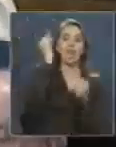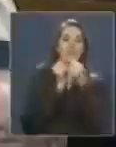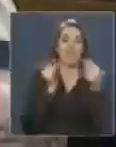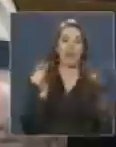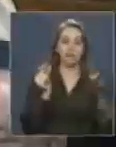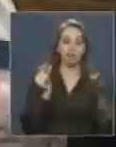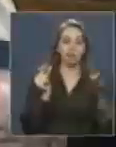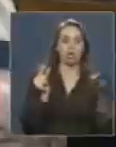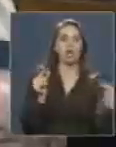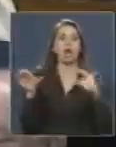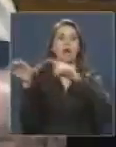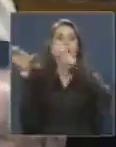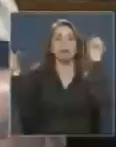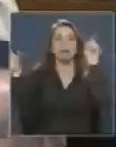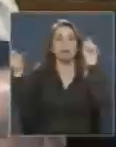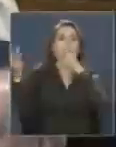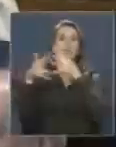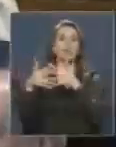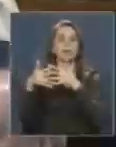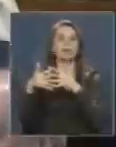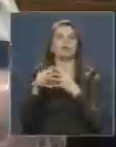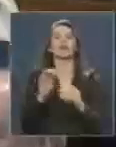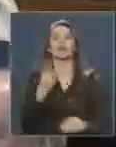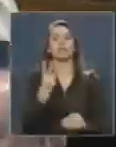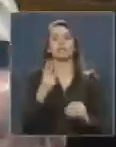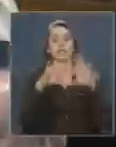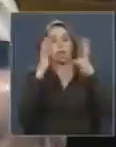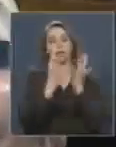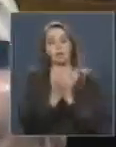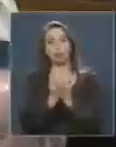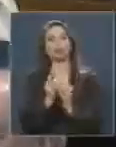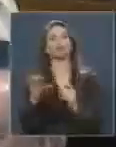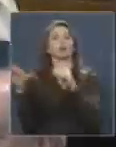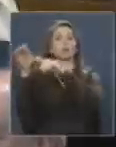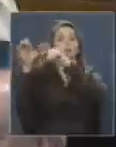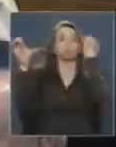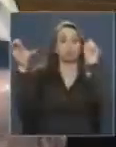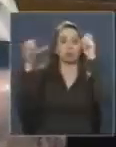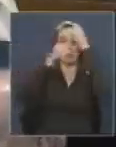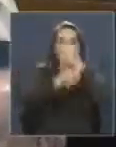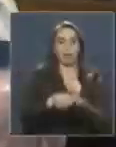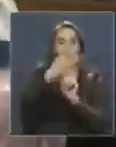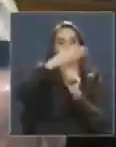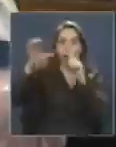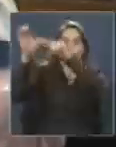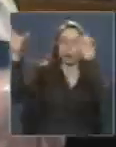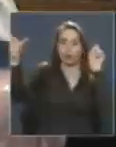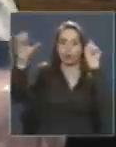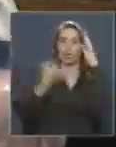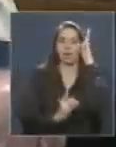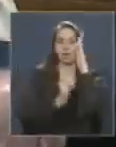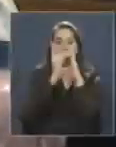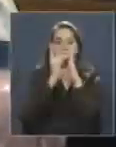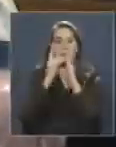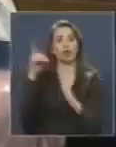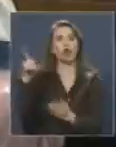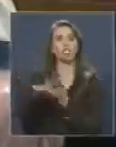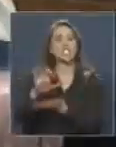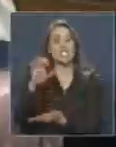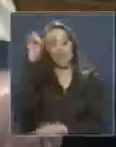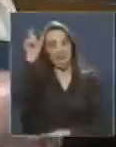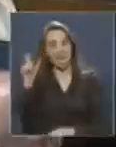y descolonización del tercer mundo. La descolonización y el desarrollo para el Che estaban